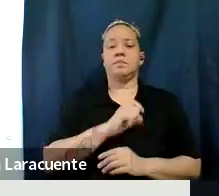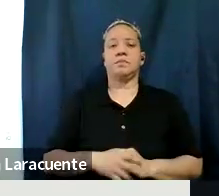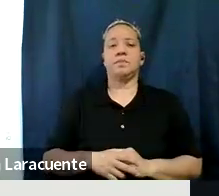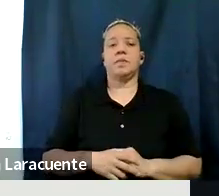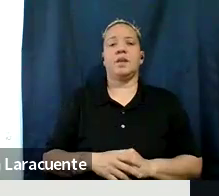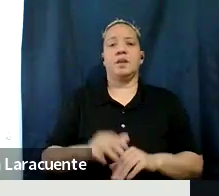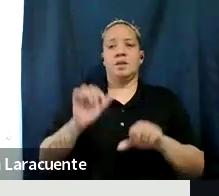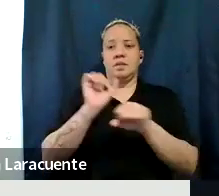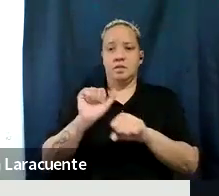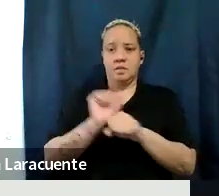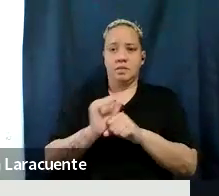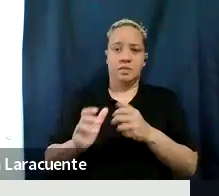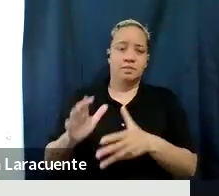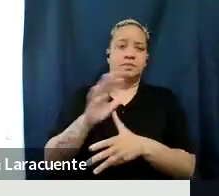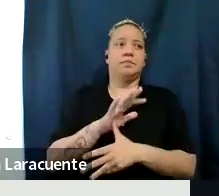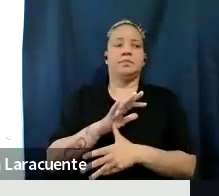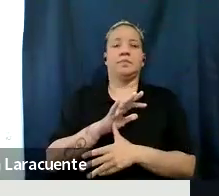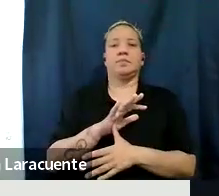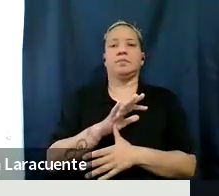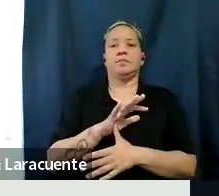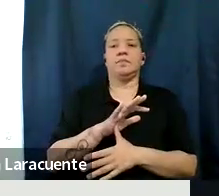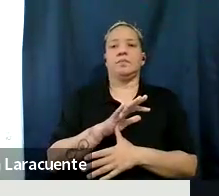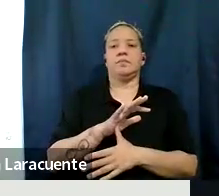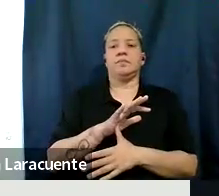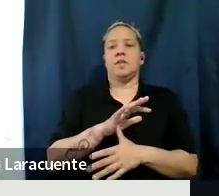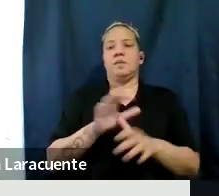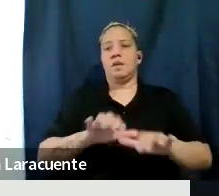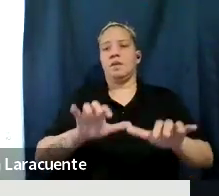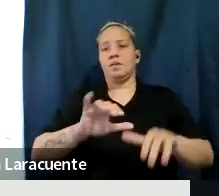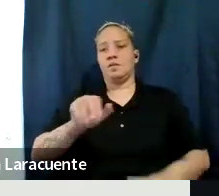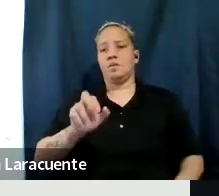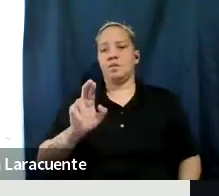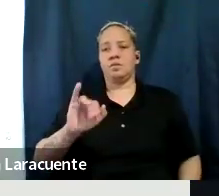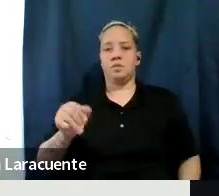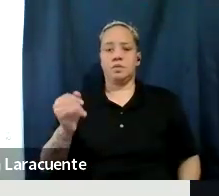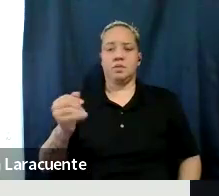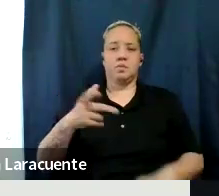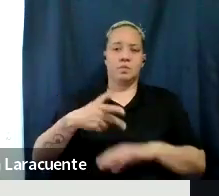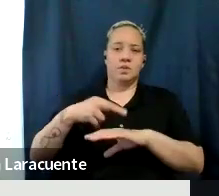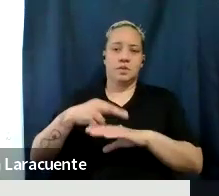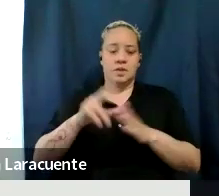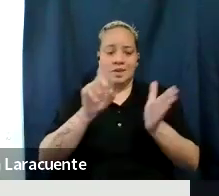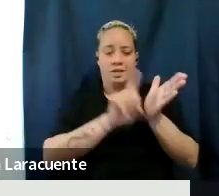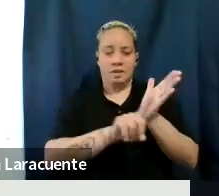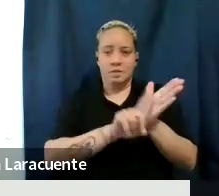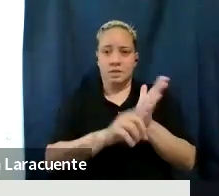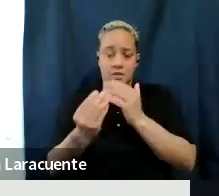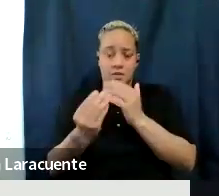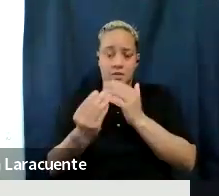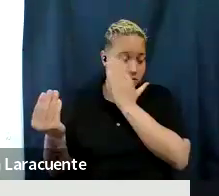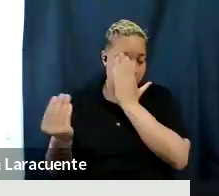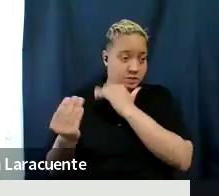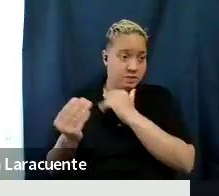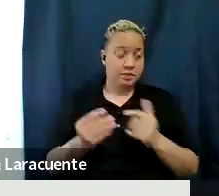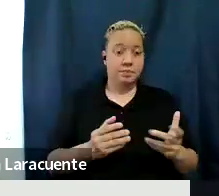tarea primordial que iba a emprender Juan Ramón Jiménez en Puerto Rico era revisar los materiales que habían